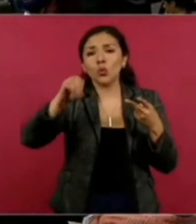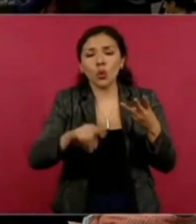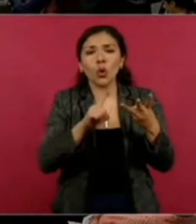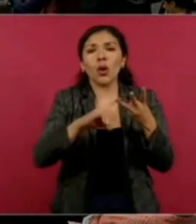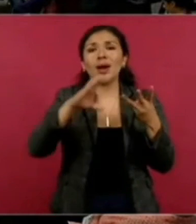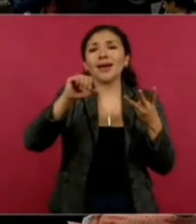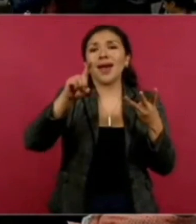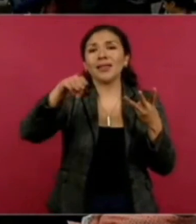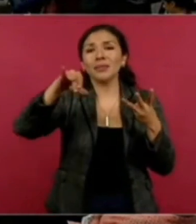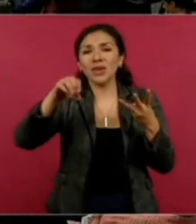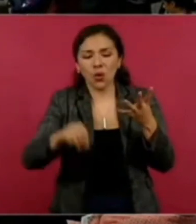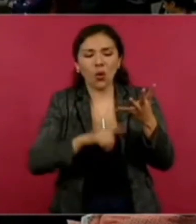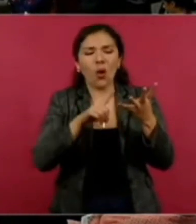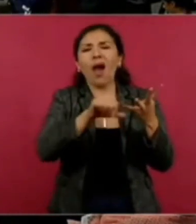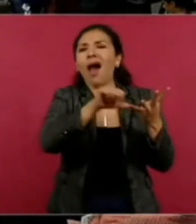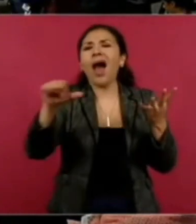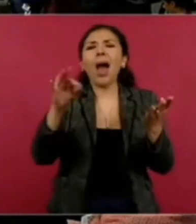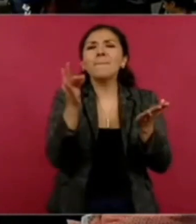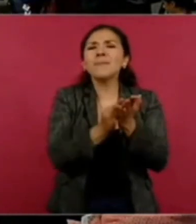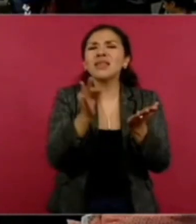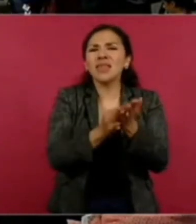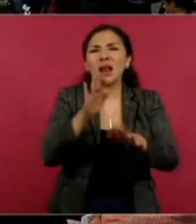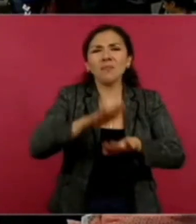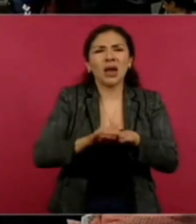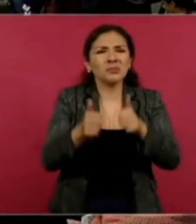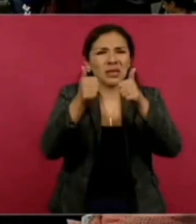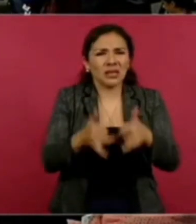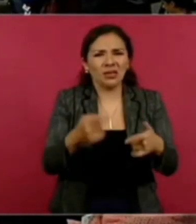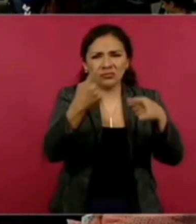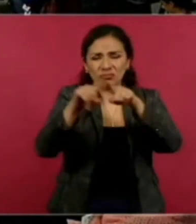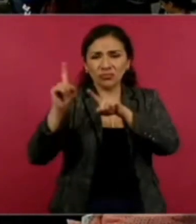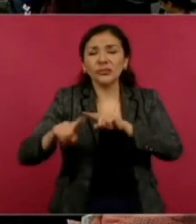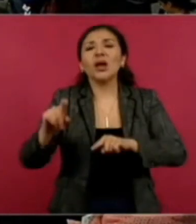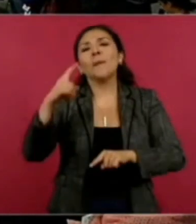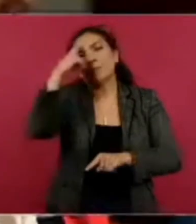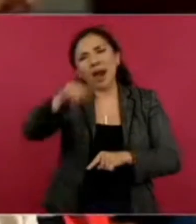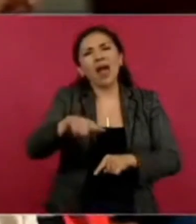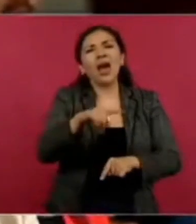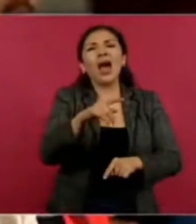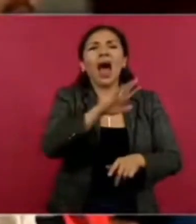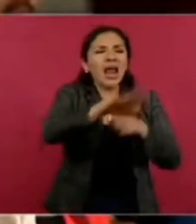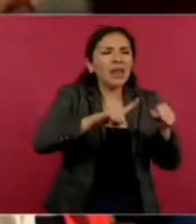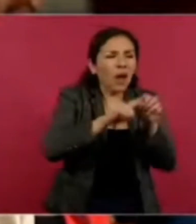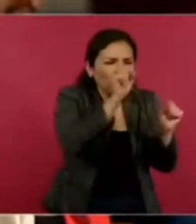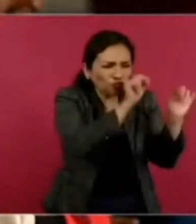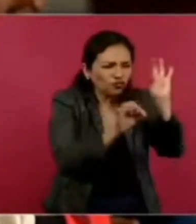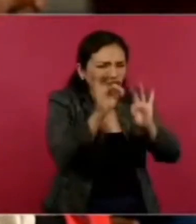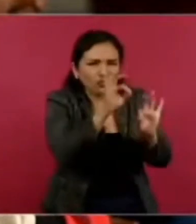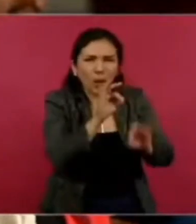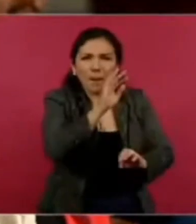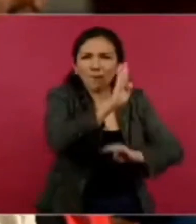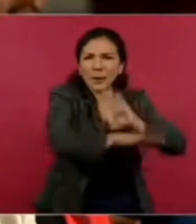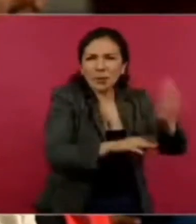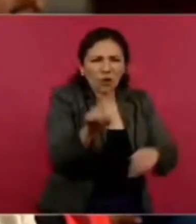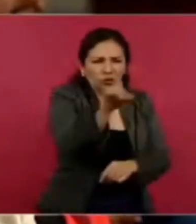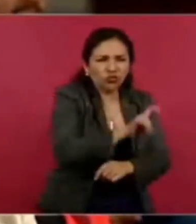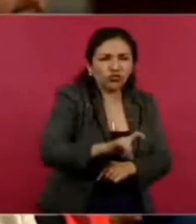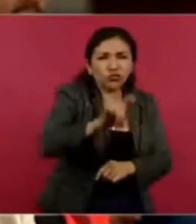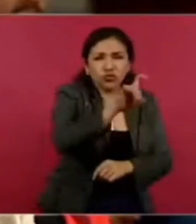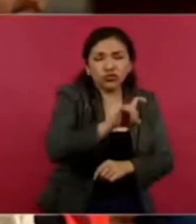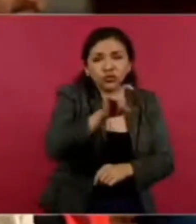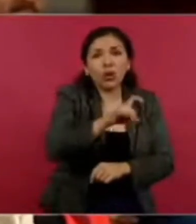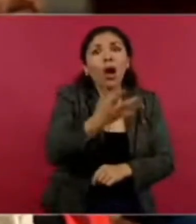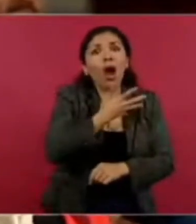cadmio, metales pesados, entre otros plaguicidas también mucho más tóxicos que el